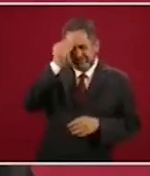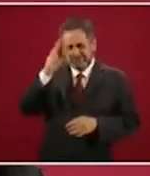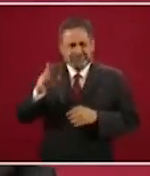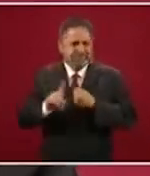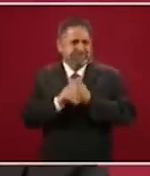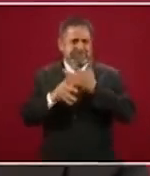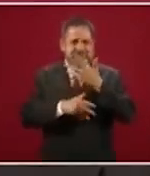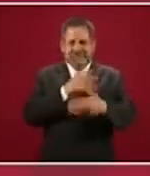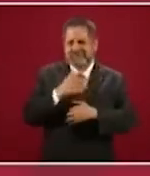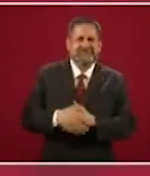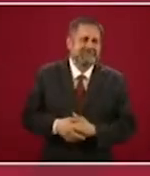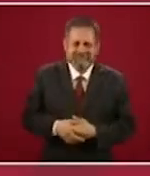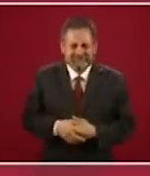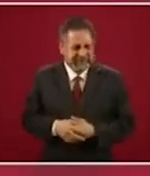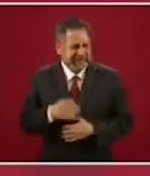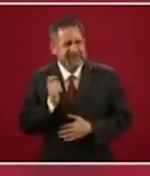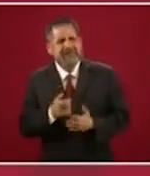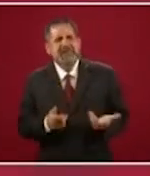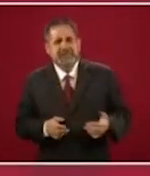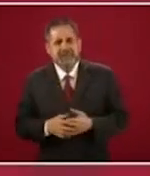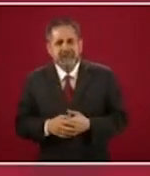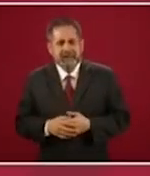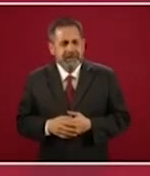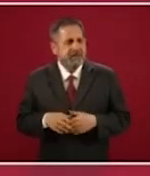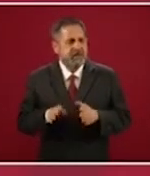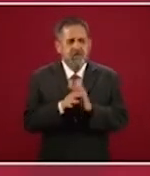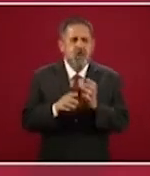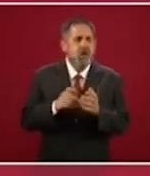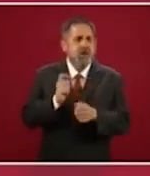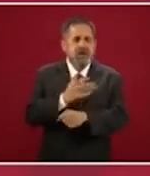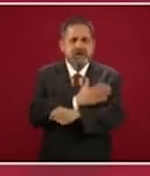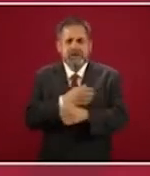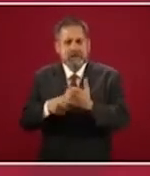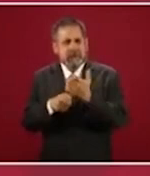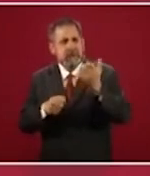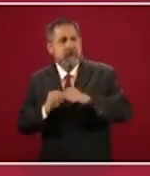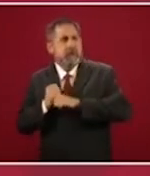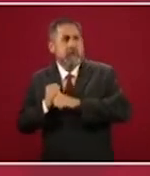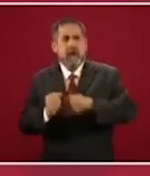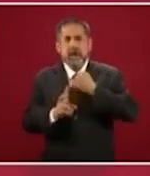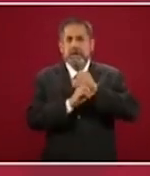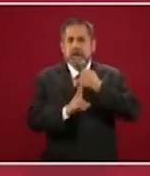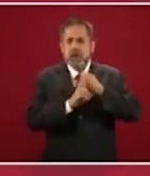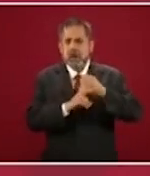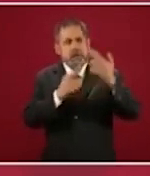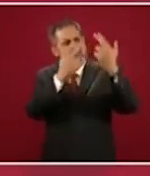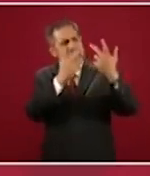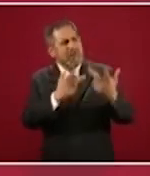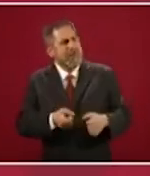qué es eso de ir con marros a romper vidrios